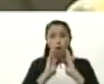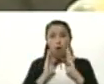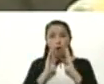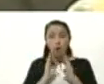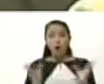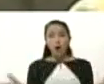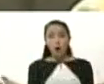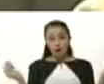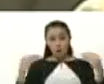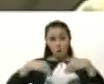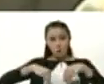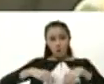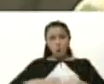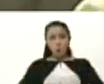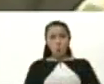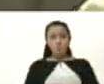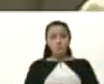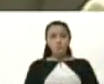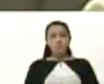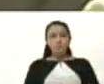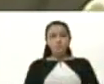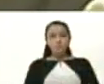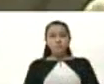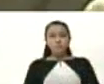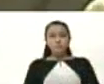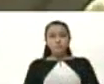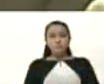acuerdo, ya que